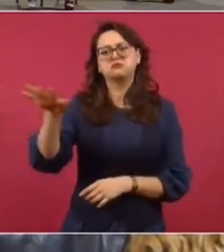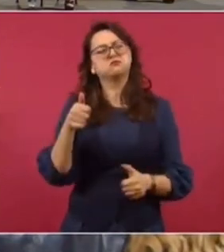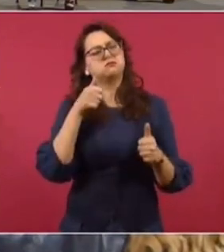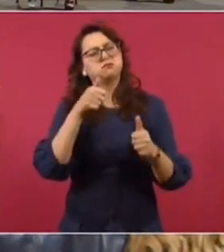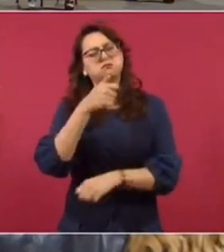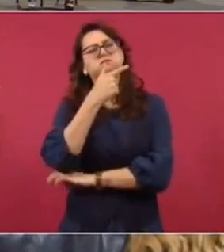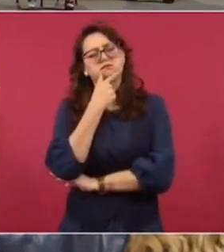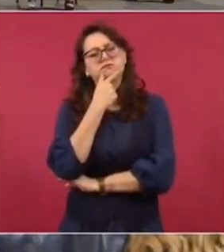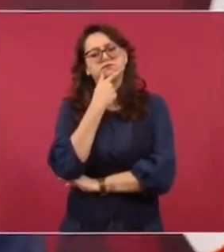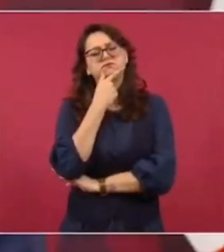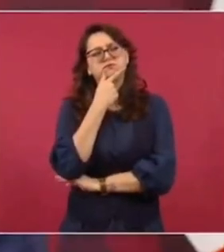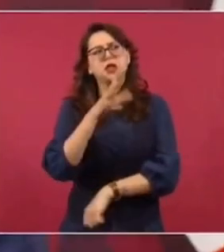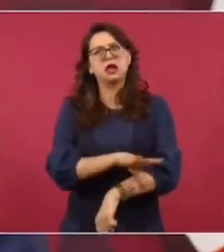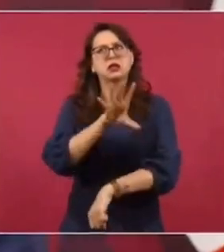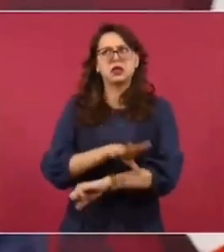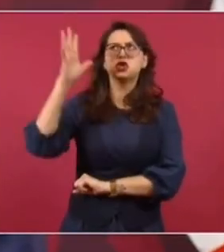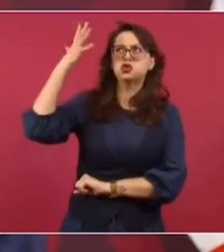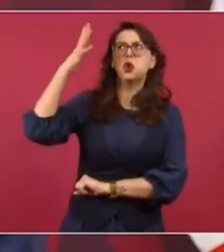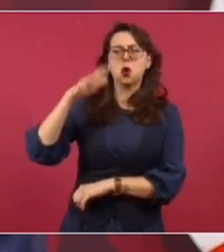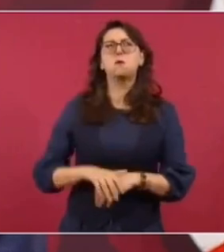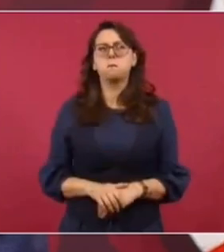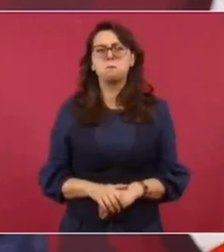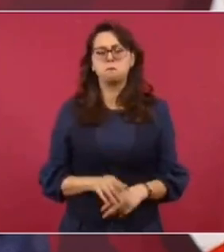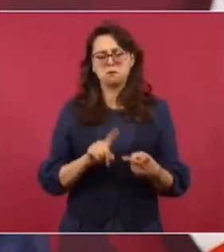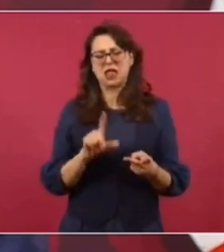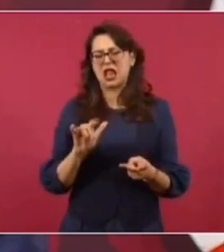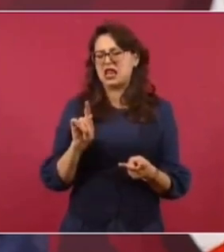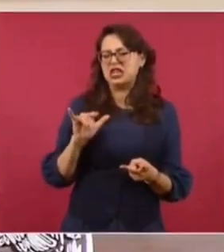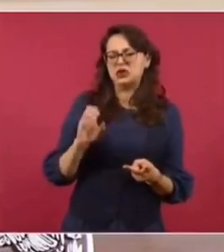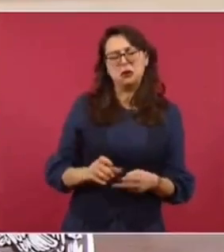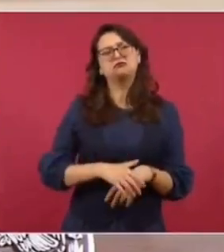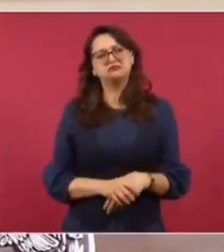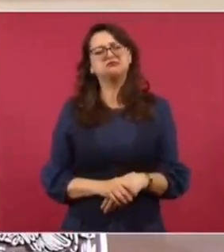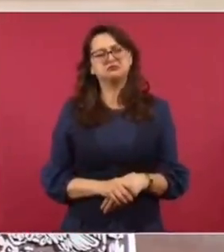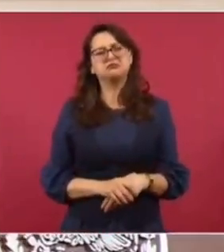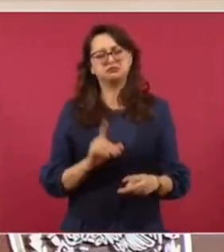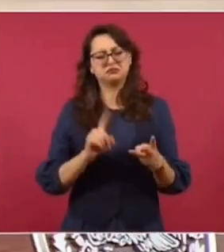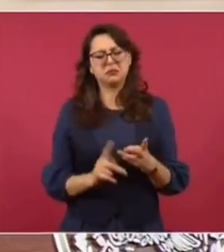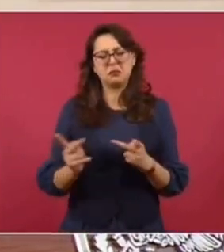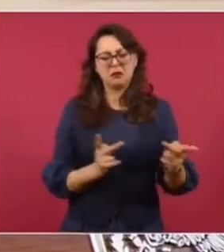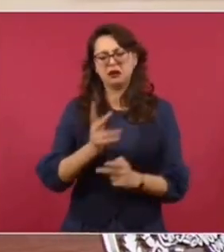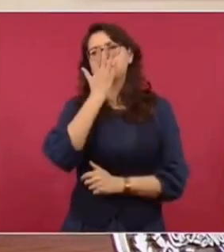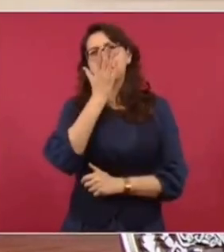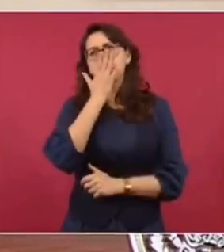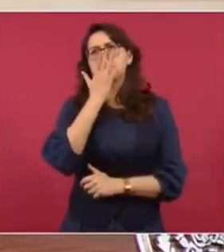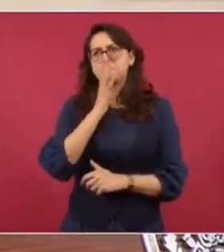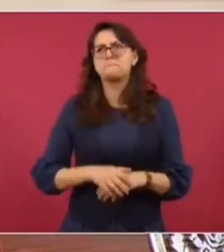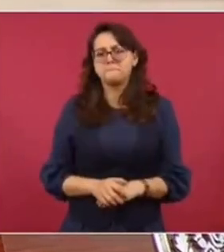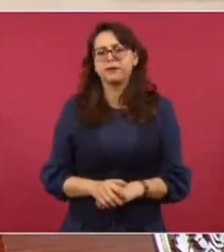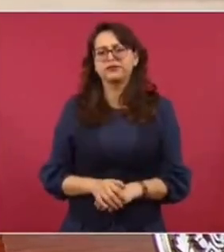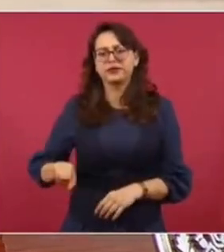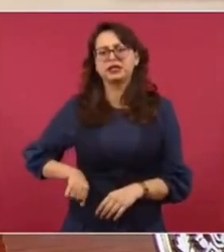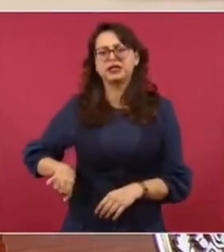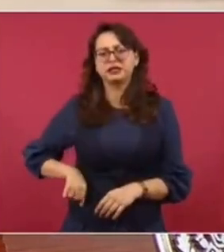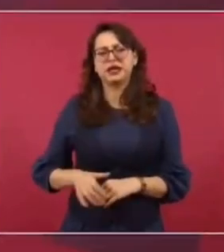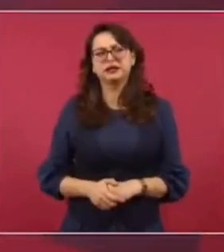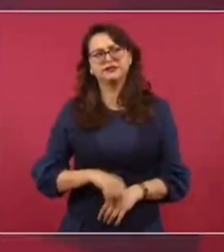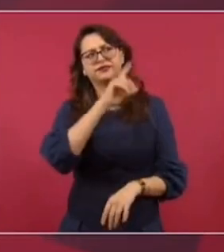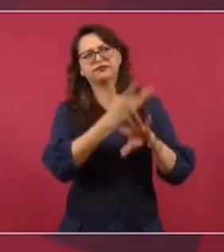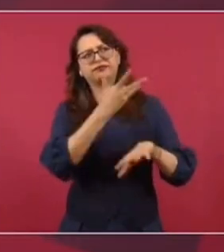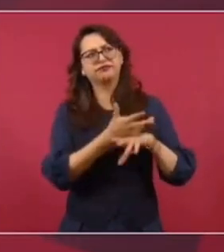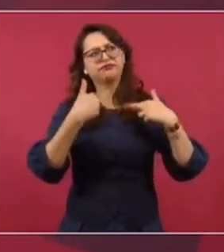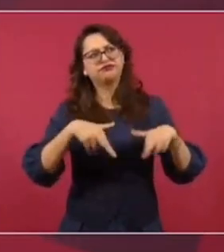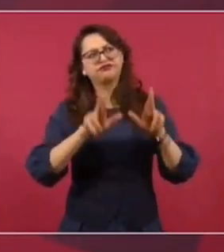producir energía solar? ¿Y qué litio? ¿Y qué significa el Plan Sonora? ¿Y quién es ese señor Kerry?